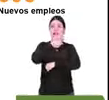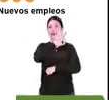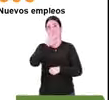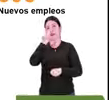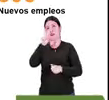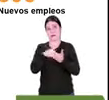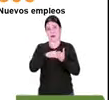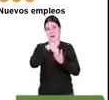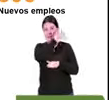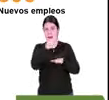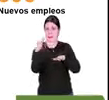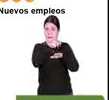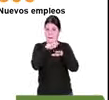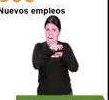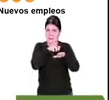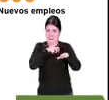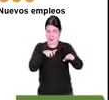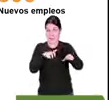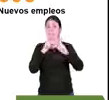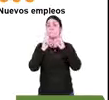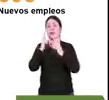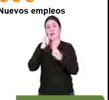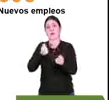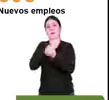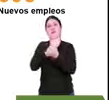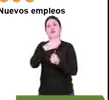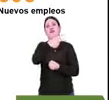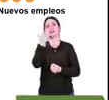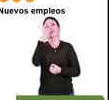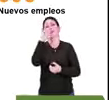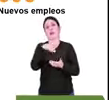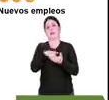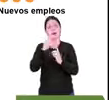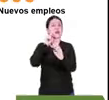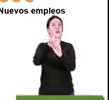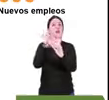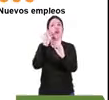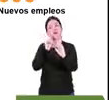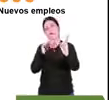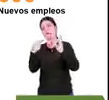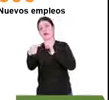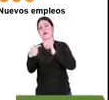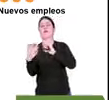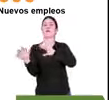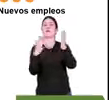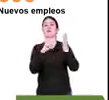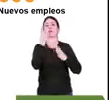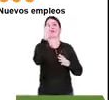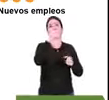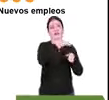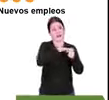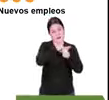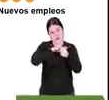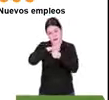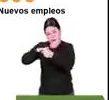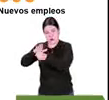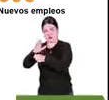a beneficiar a más de 250.000 habitantes de manera directa e indirecta en más de 20 barrios de la